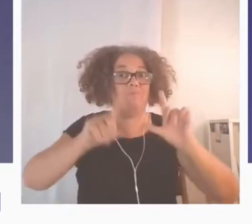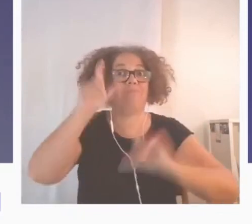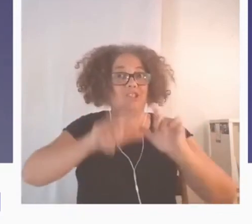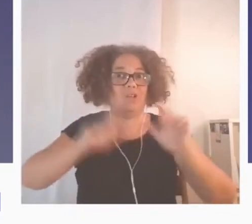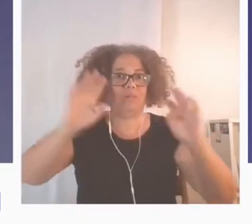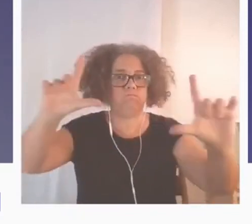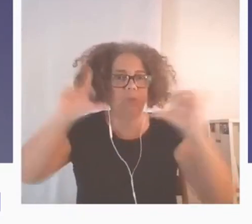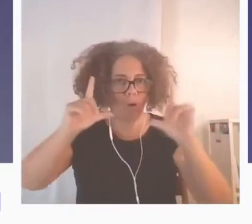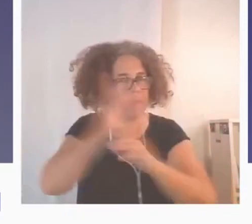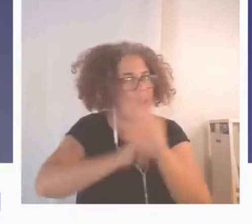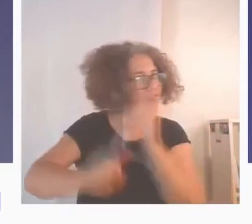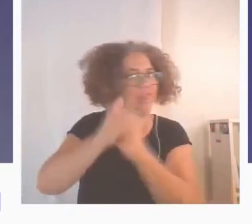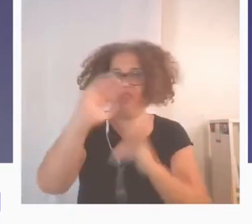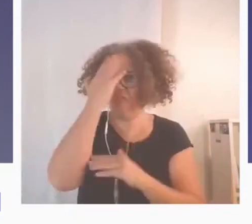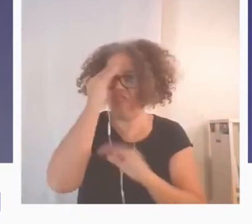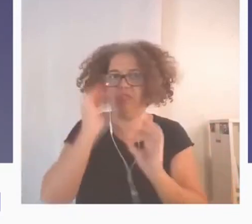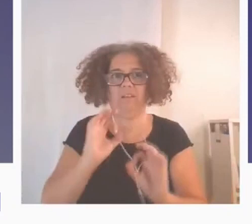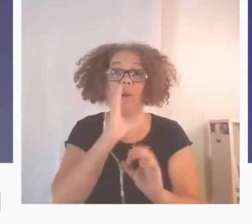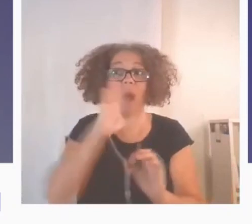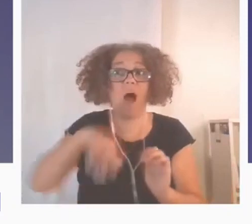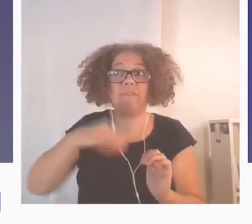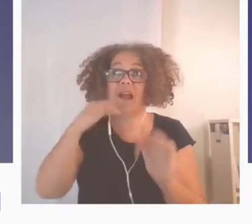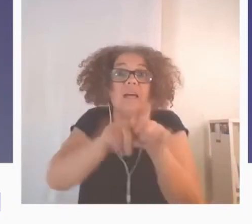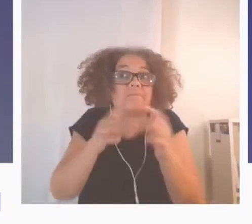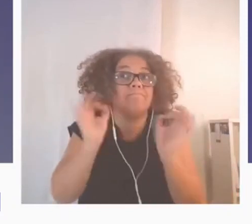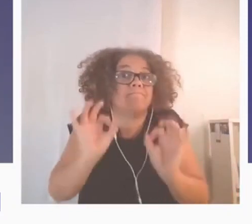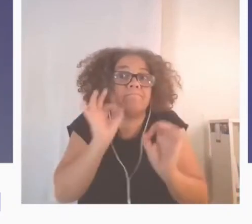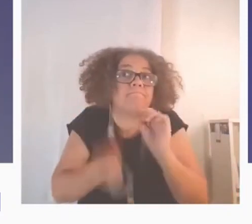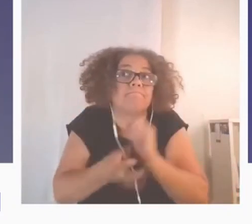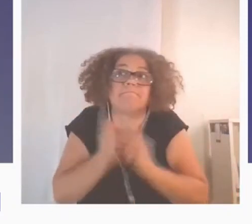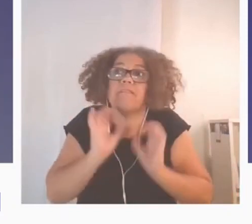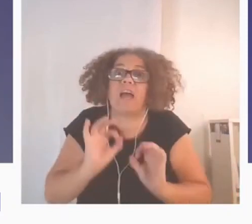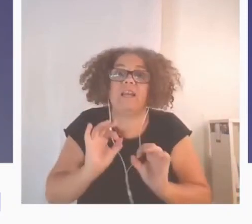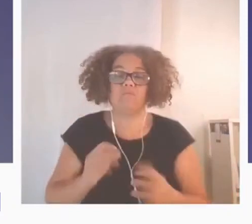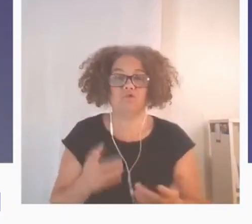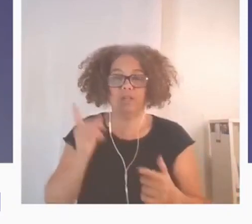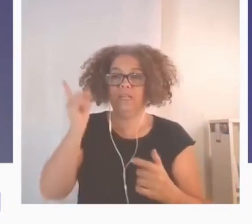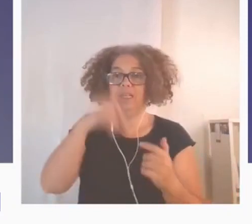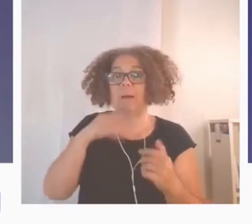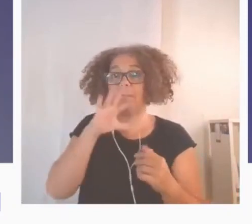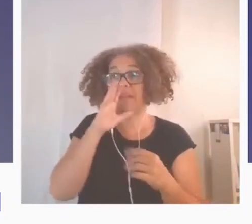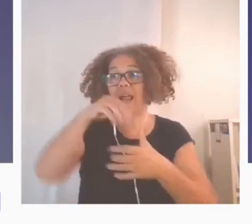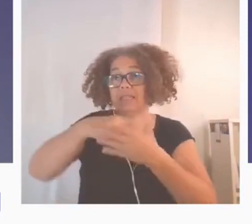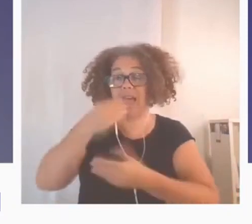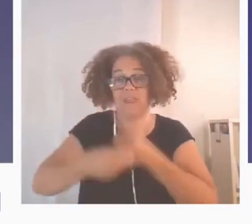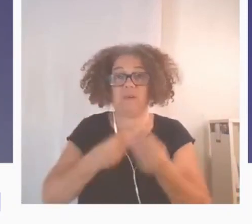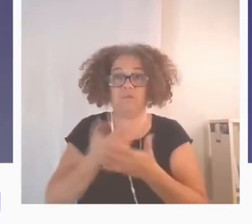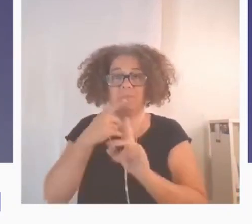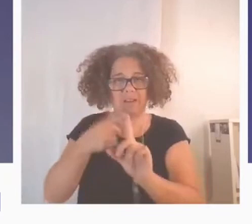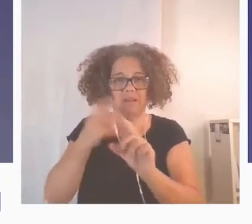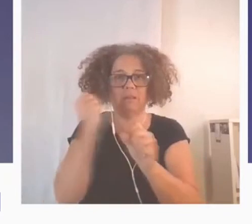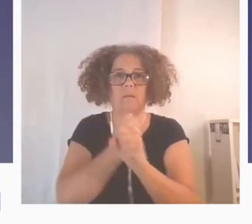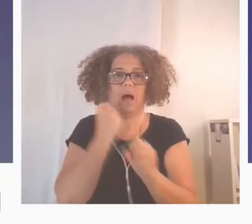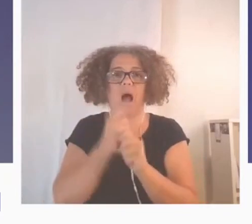las que al final nos relacionamos y las que generamos todo eso y las que vamos a poder trabajar en común para